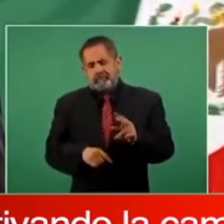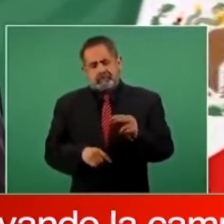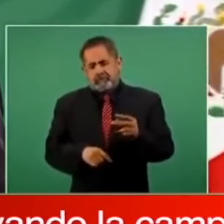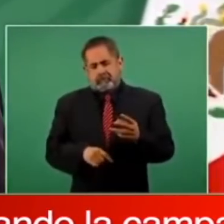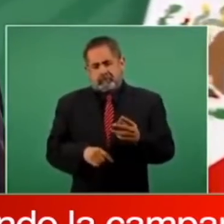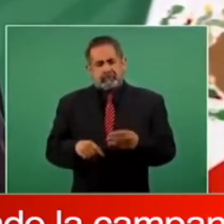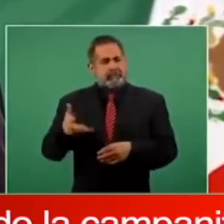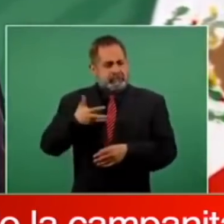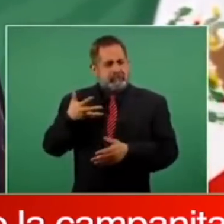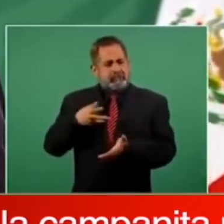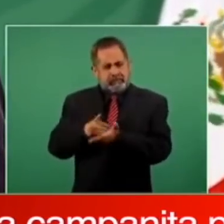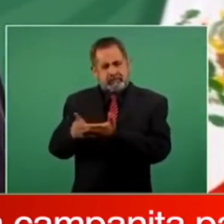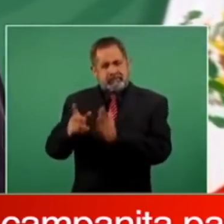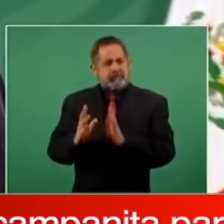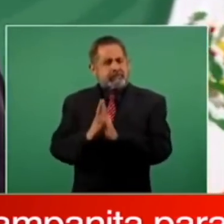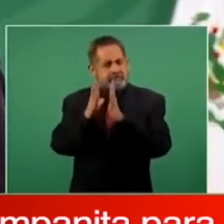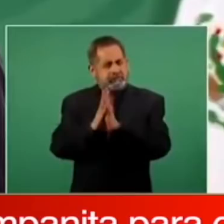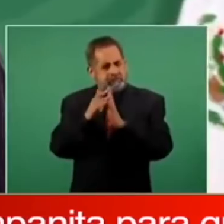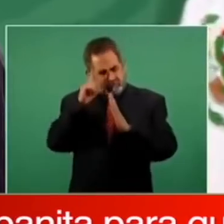de participar.